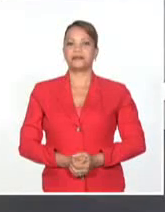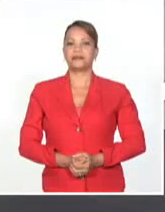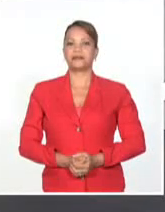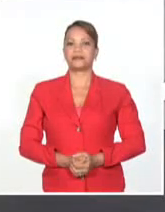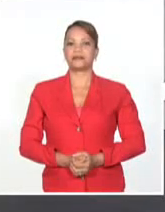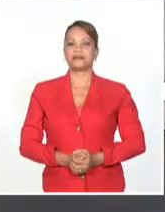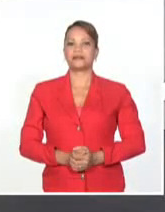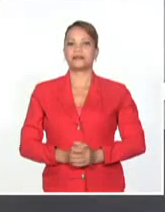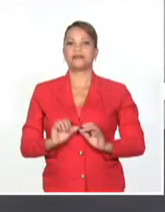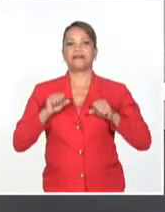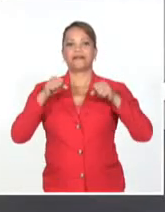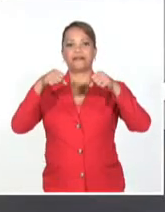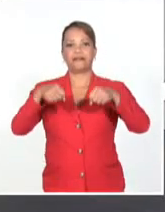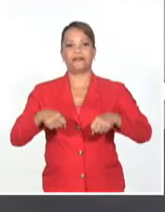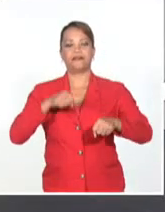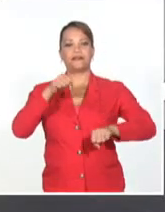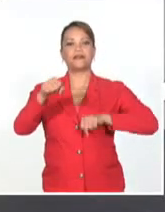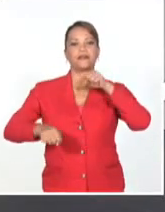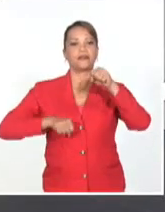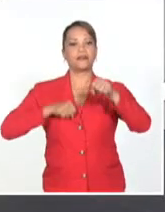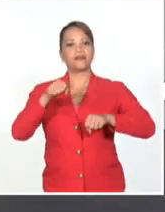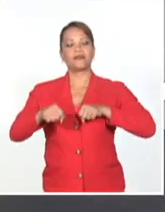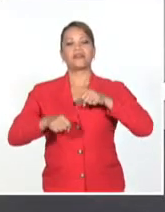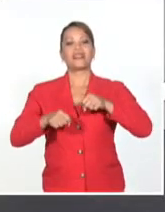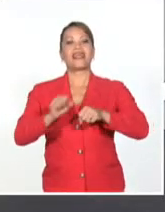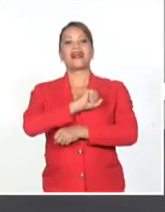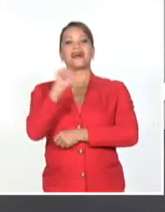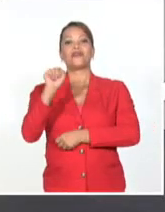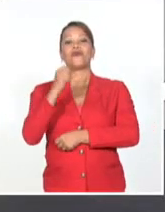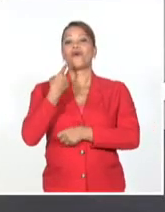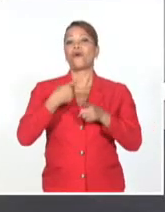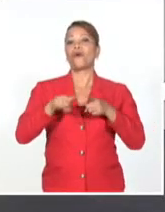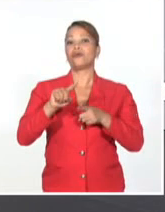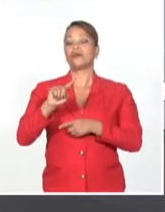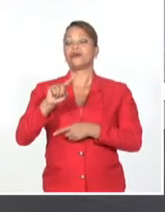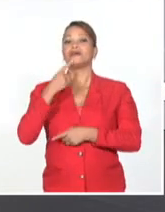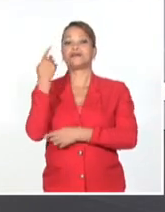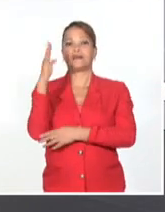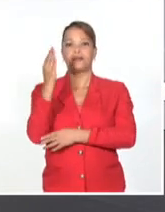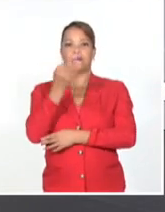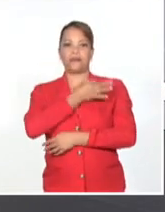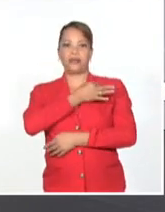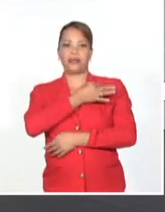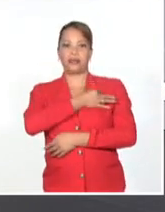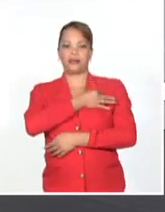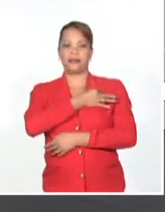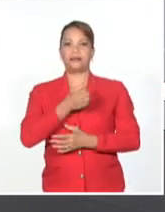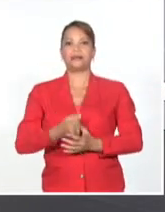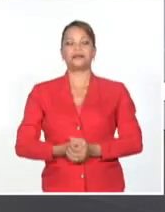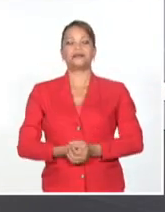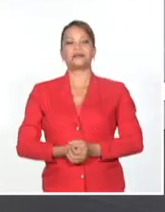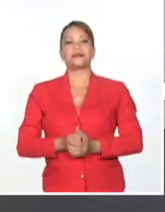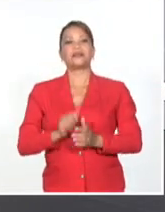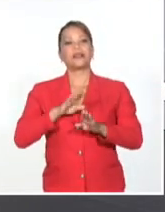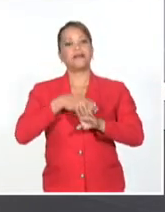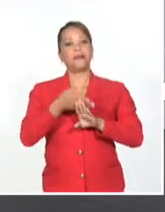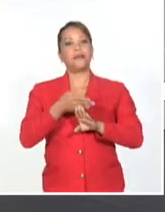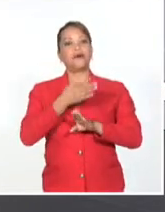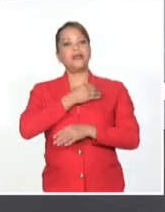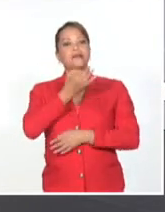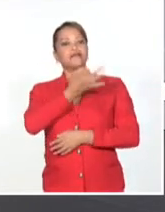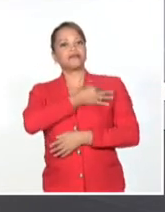Regaló otra medalla a nuestra delegación. En esta oportunidad, el bronce de Alejandro Parra en el ómnium masculino. Después de subir al podio de premiaciones, Parra